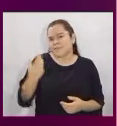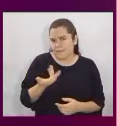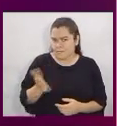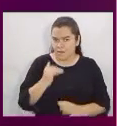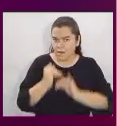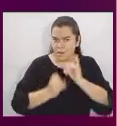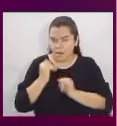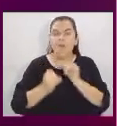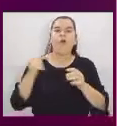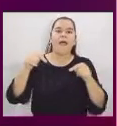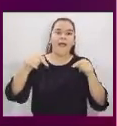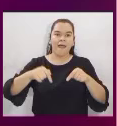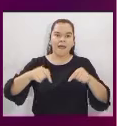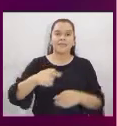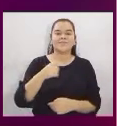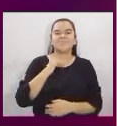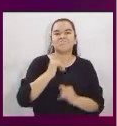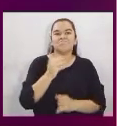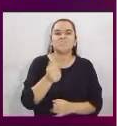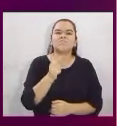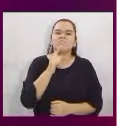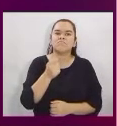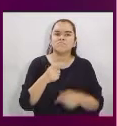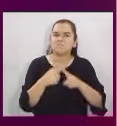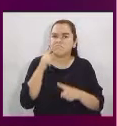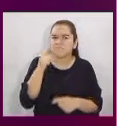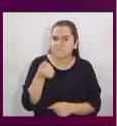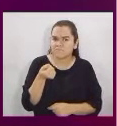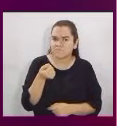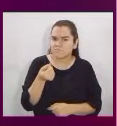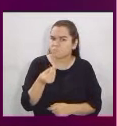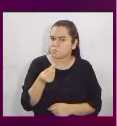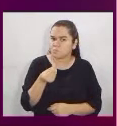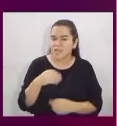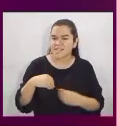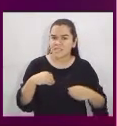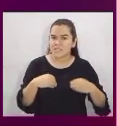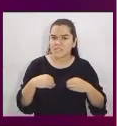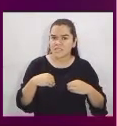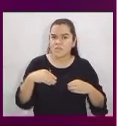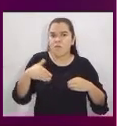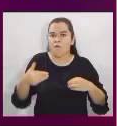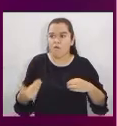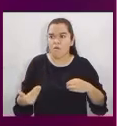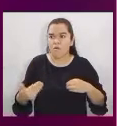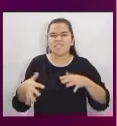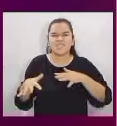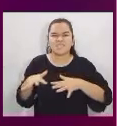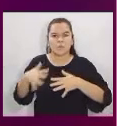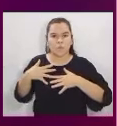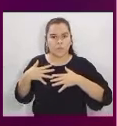un poquito de ataxia. ¿Qué es la ataxia? ¿Es un síntoma o es